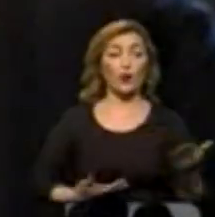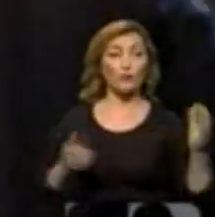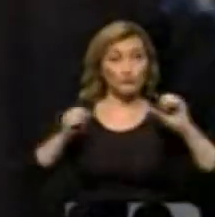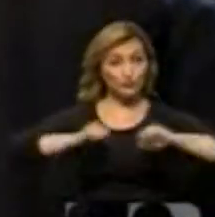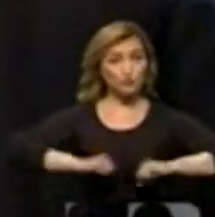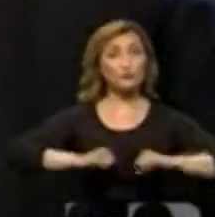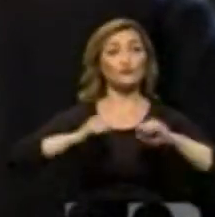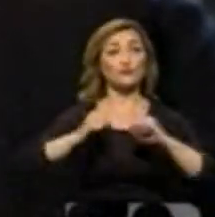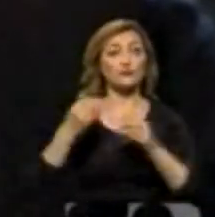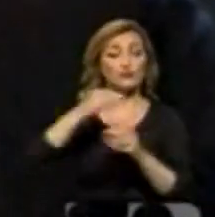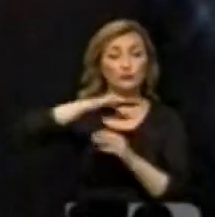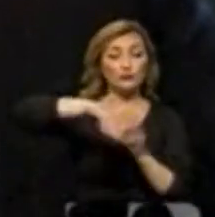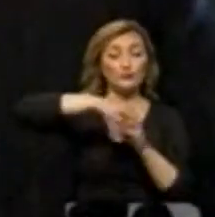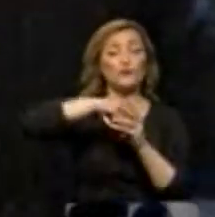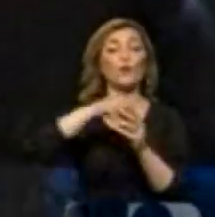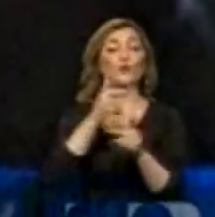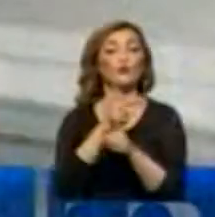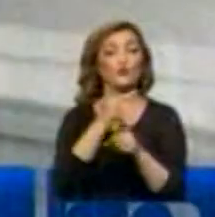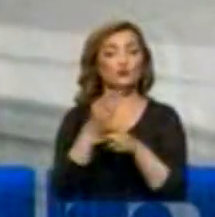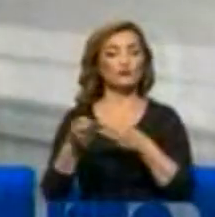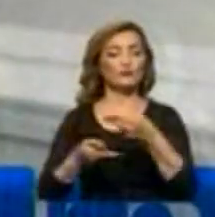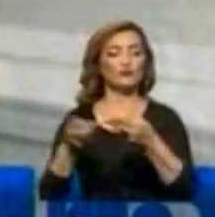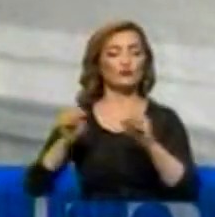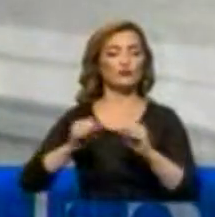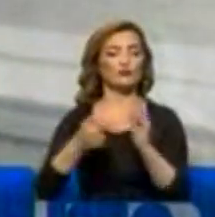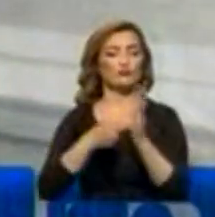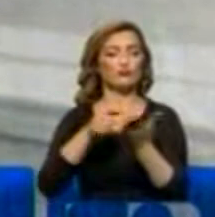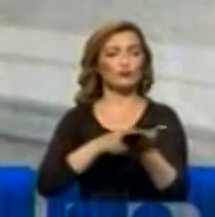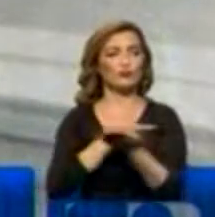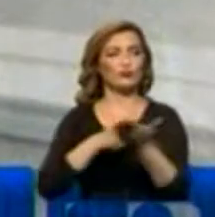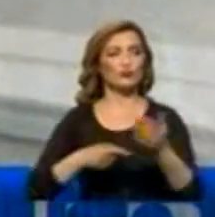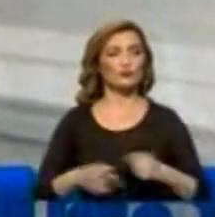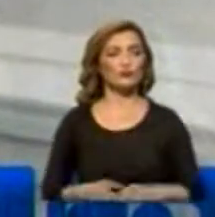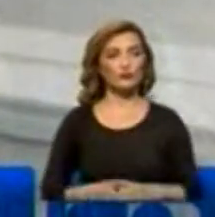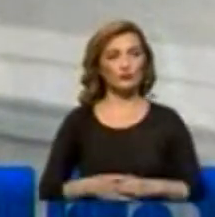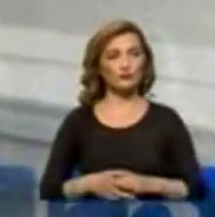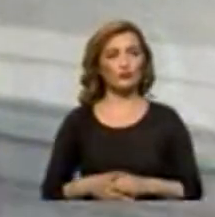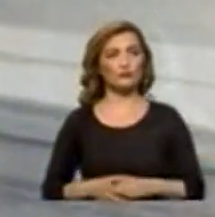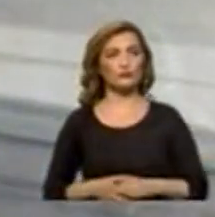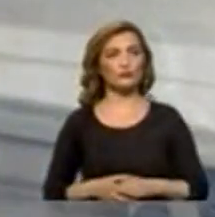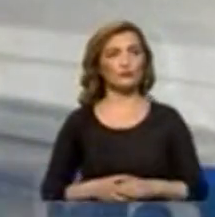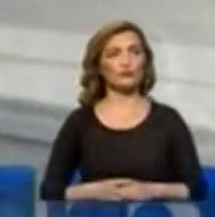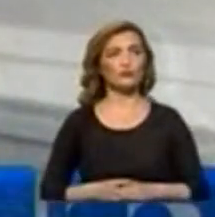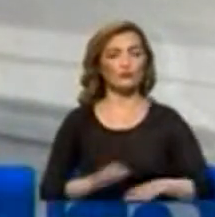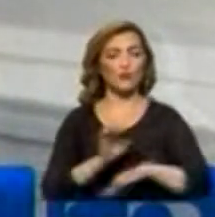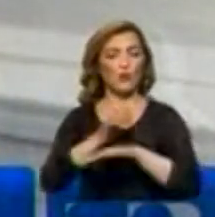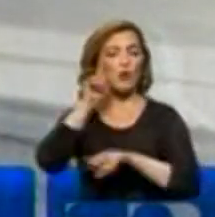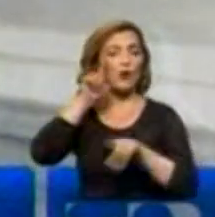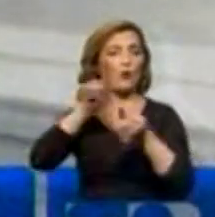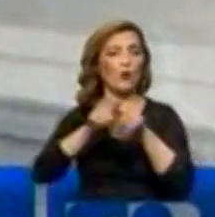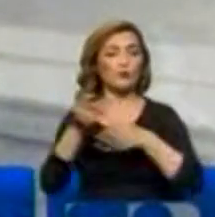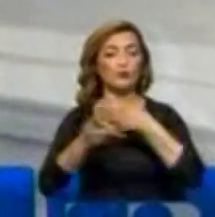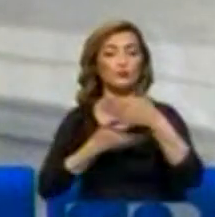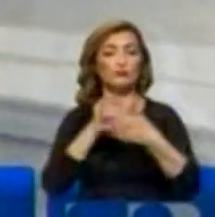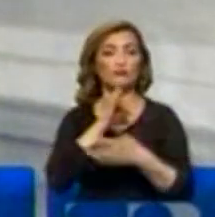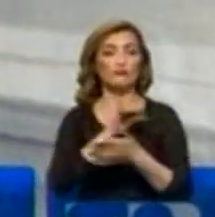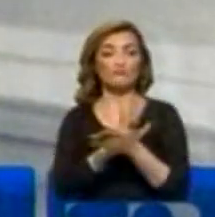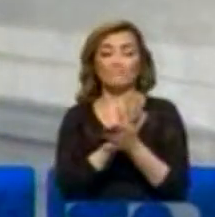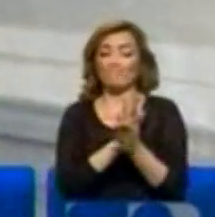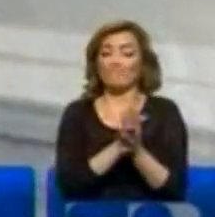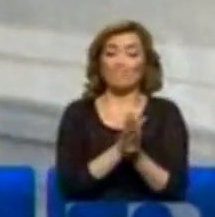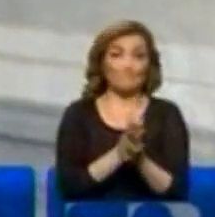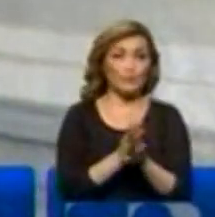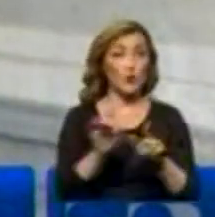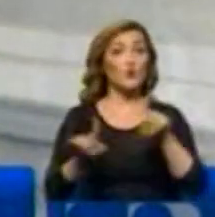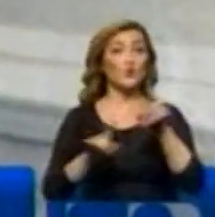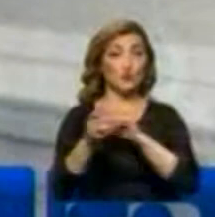permitan que se incluyan a estos productos. El tema es que el Ecuador no tiene acuerdo comercial con Estados Unidos como lo tienen